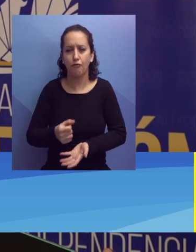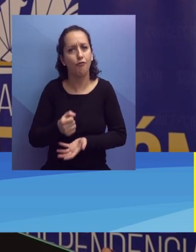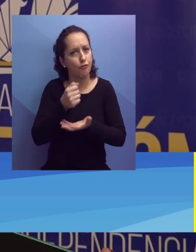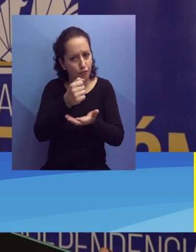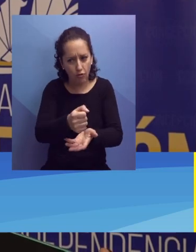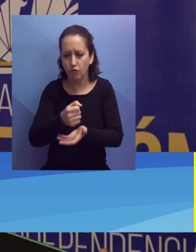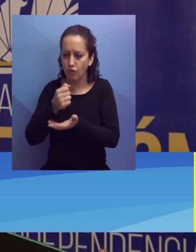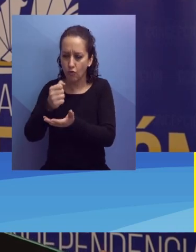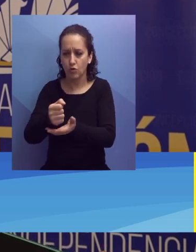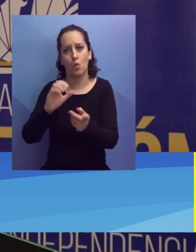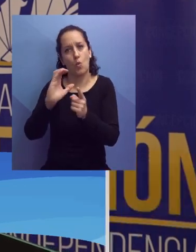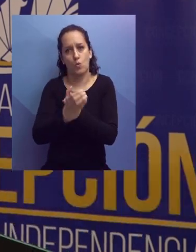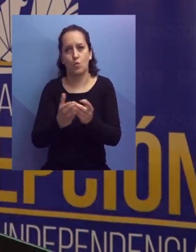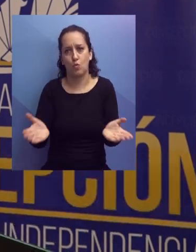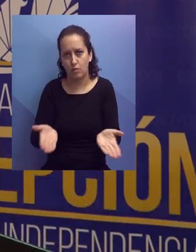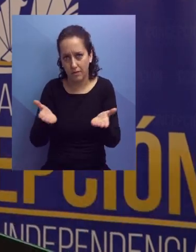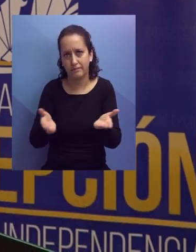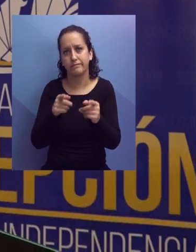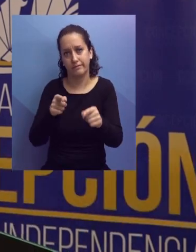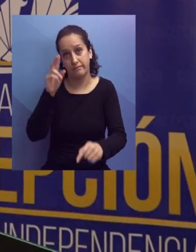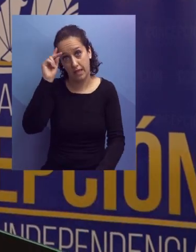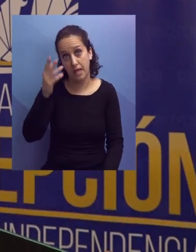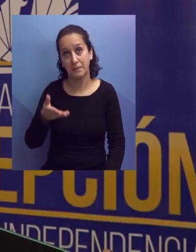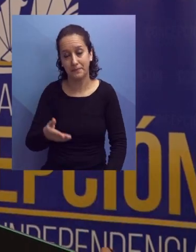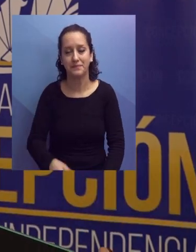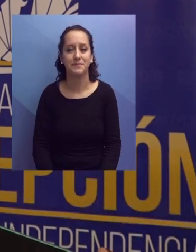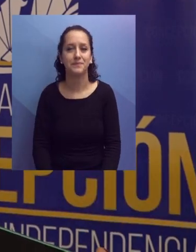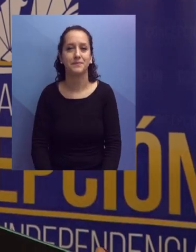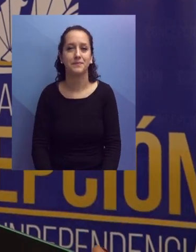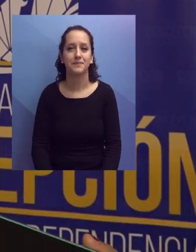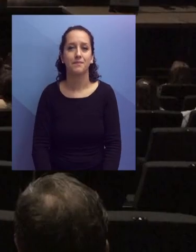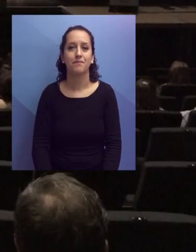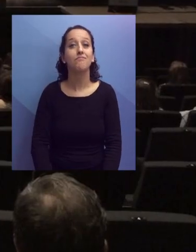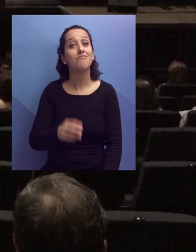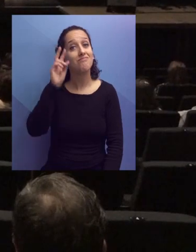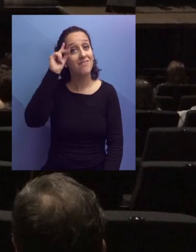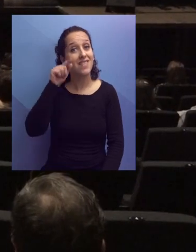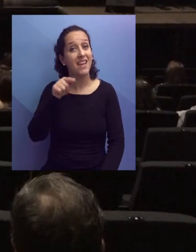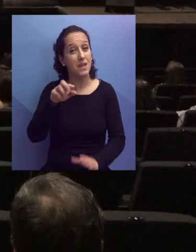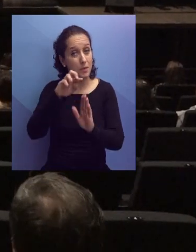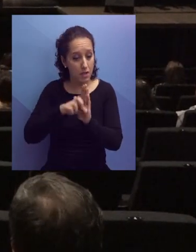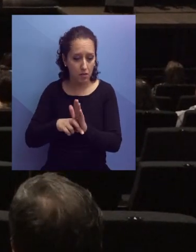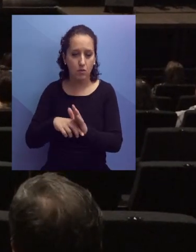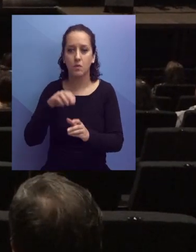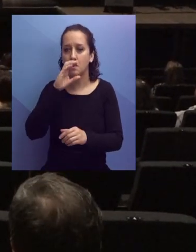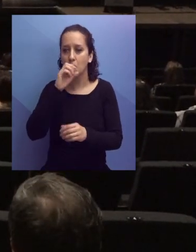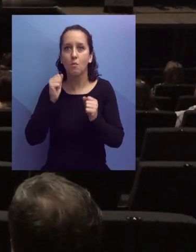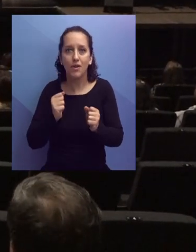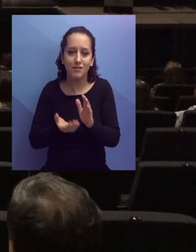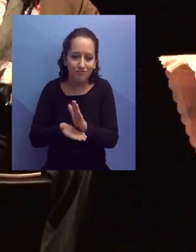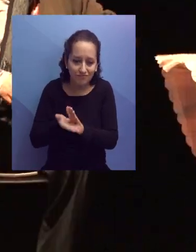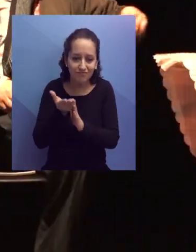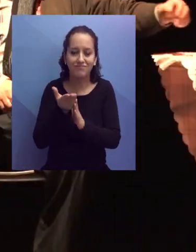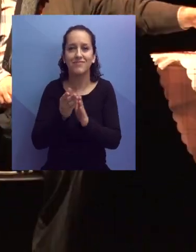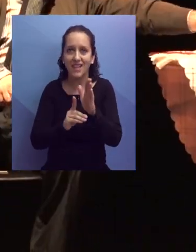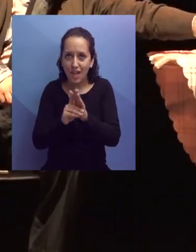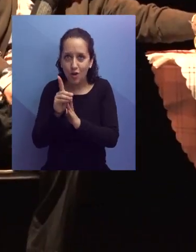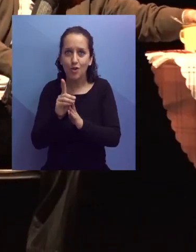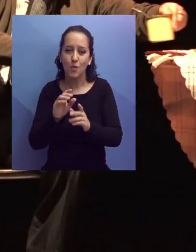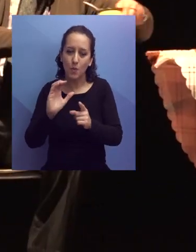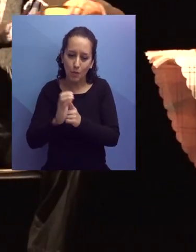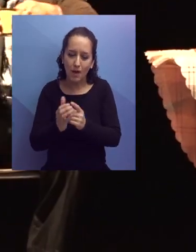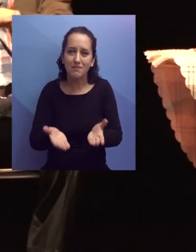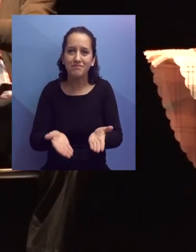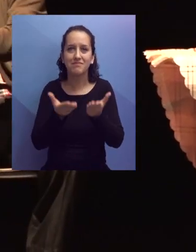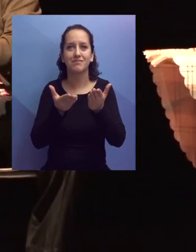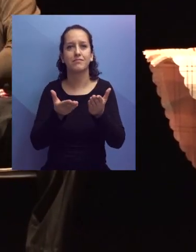el apoyo concreto en entrega de recursos en el ámbito cultural a través de esta idea. Estas iniciativas permiten que Concepción siga creciendo en el